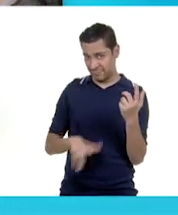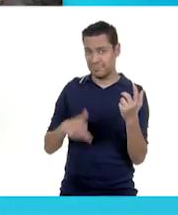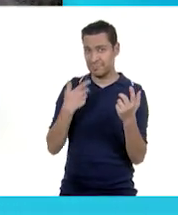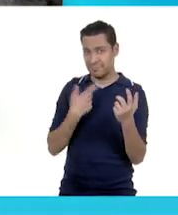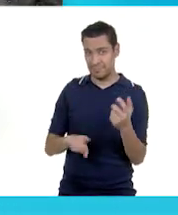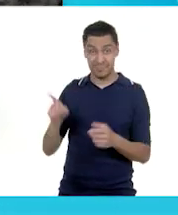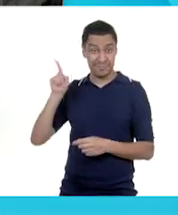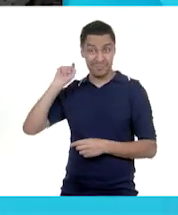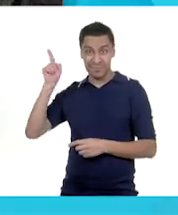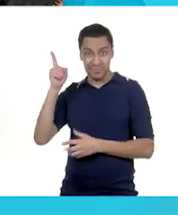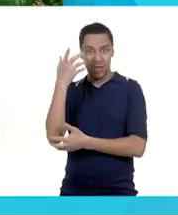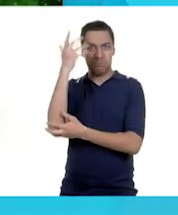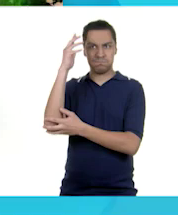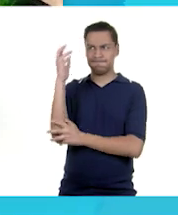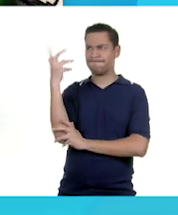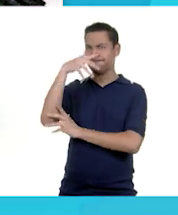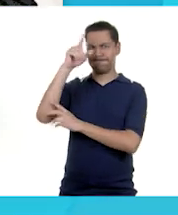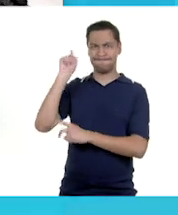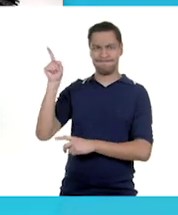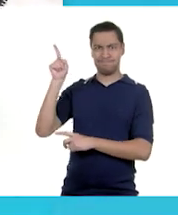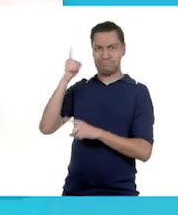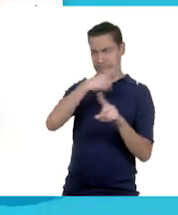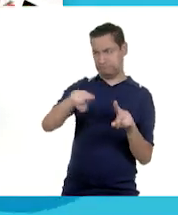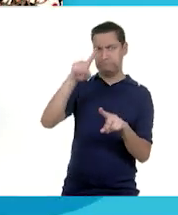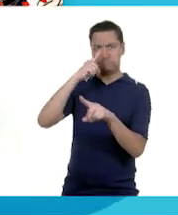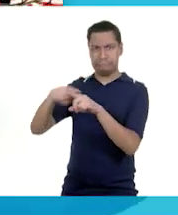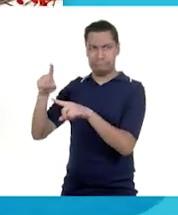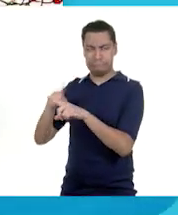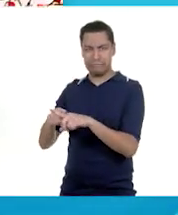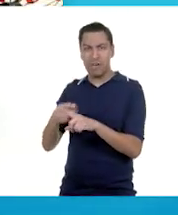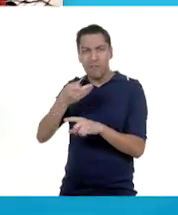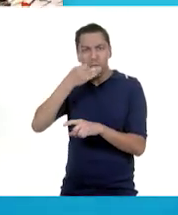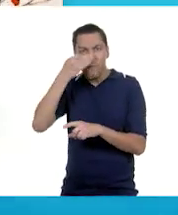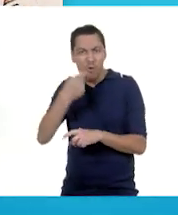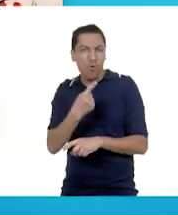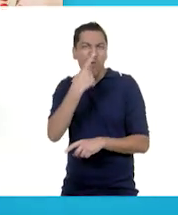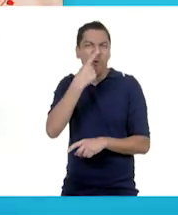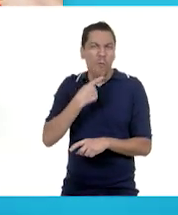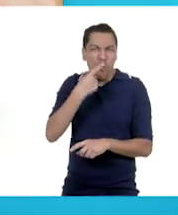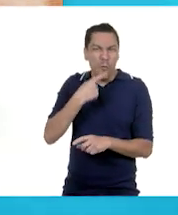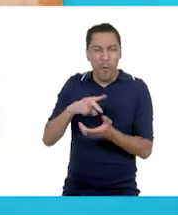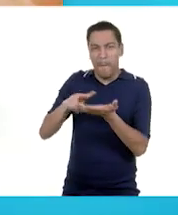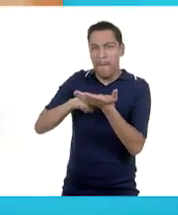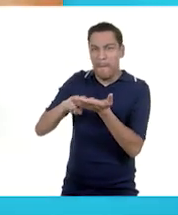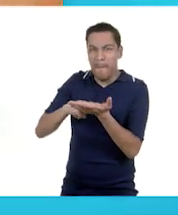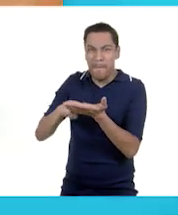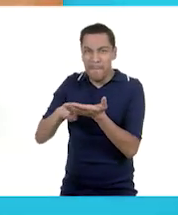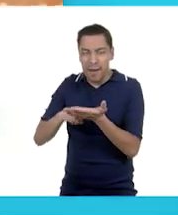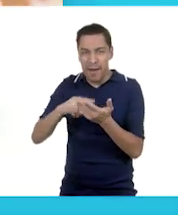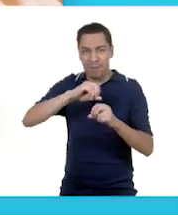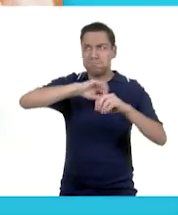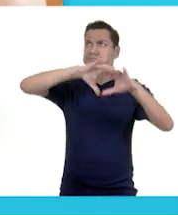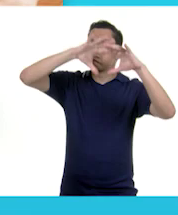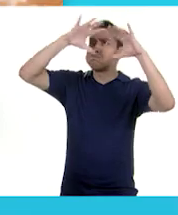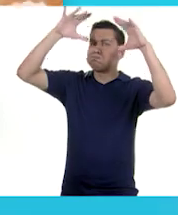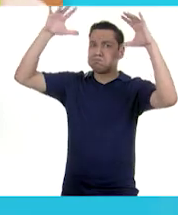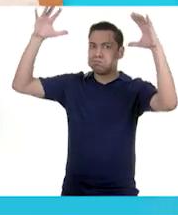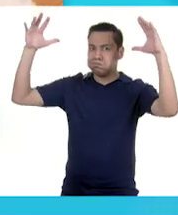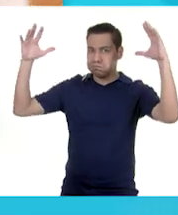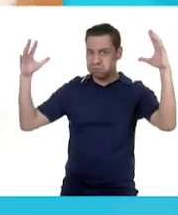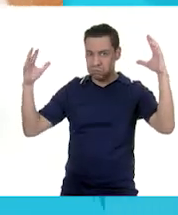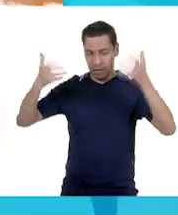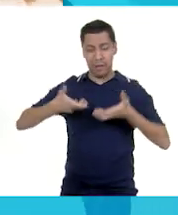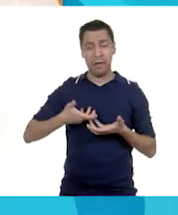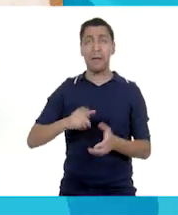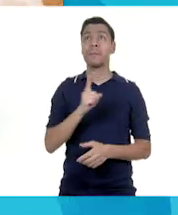Sauces, llorones, mechudas, palmeras, el trueno de China, también de otras tierras, rojos zompantles sobre las